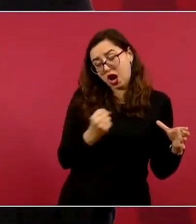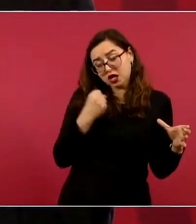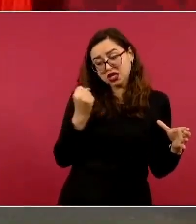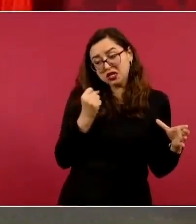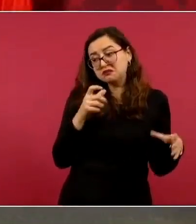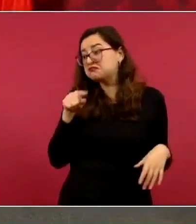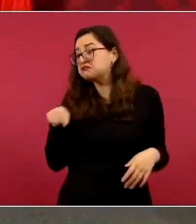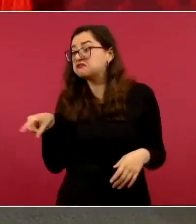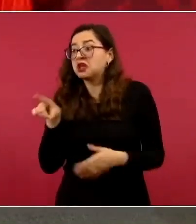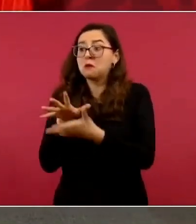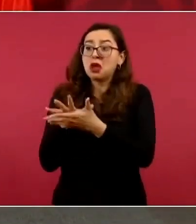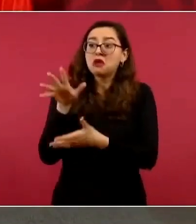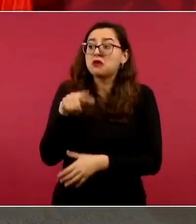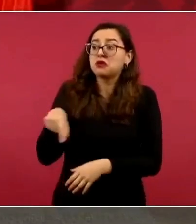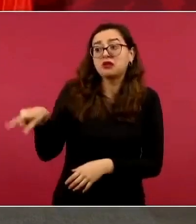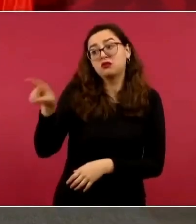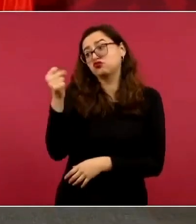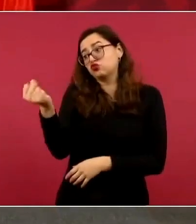no va a poder